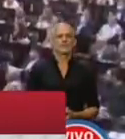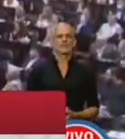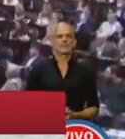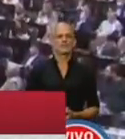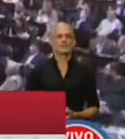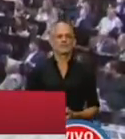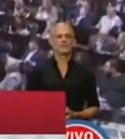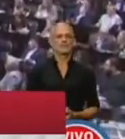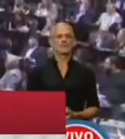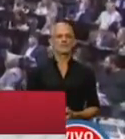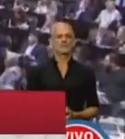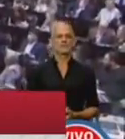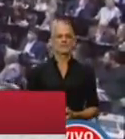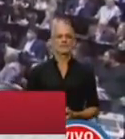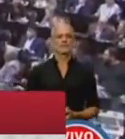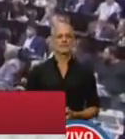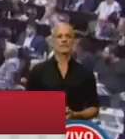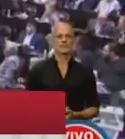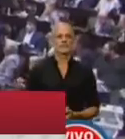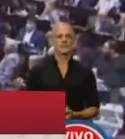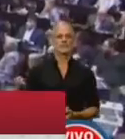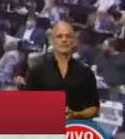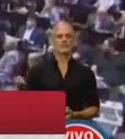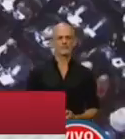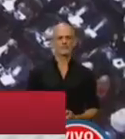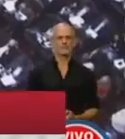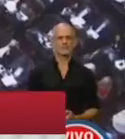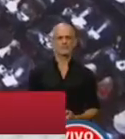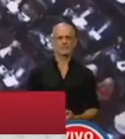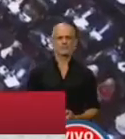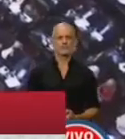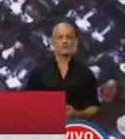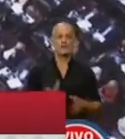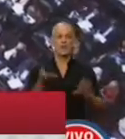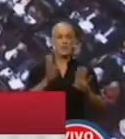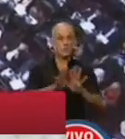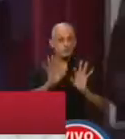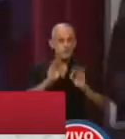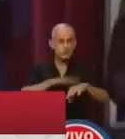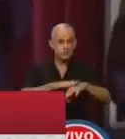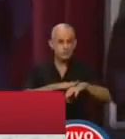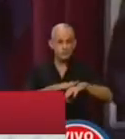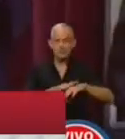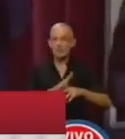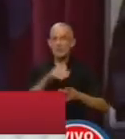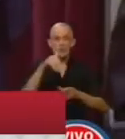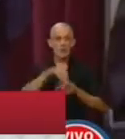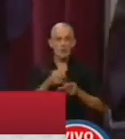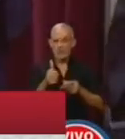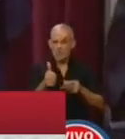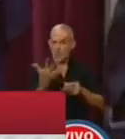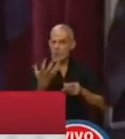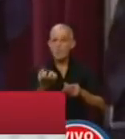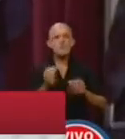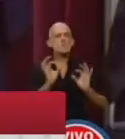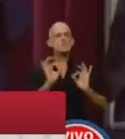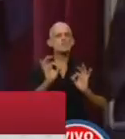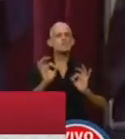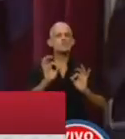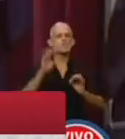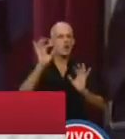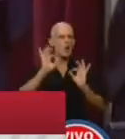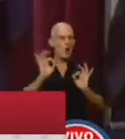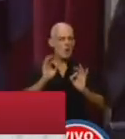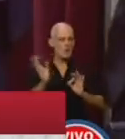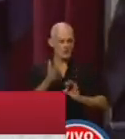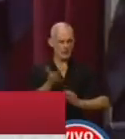discurso total duró casi 3 minutos, 2 minutos y pico, en donde, como decís vos también, no hace mención puntual a Santilli, a Macri, a